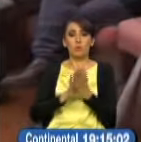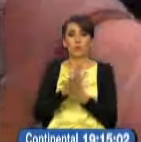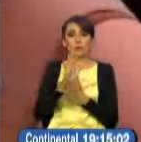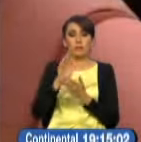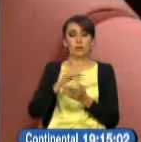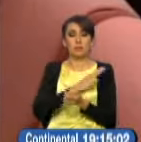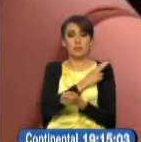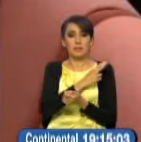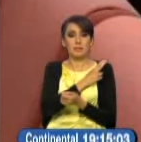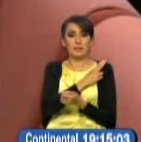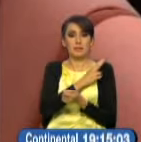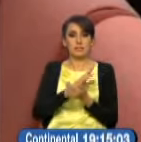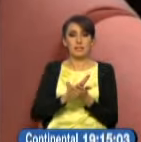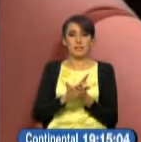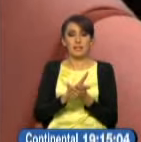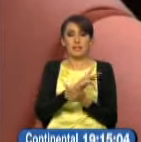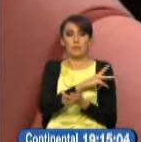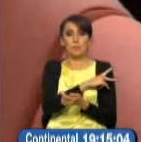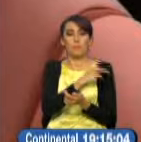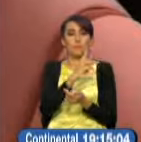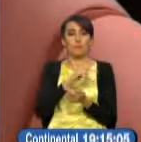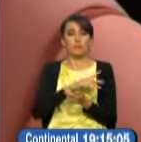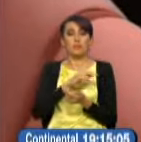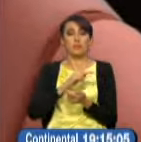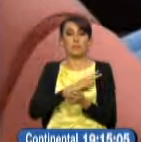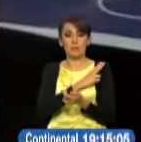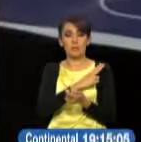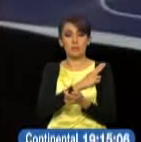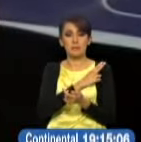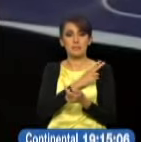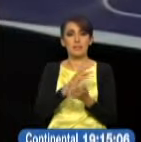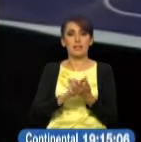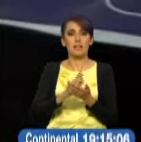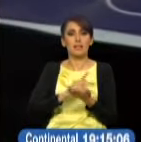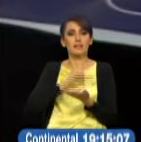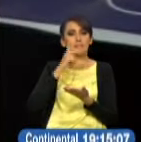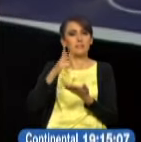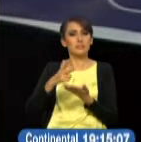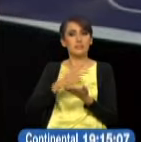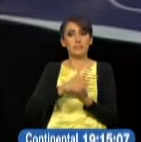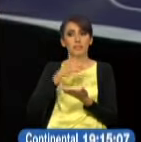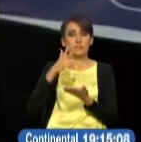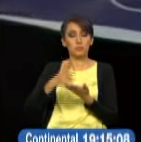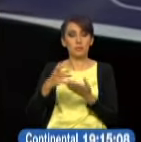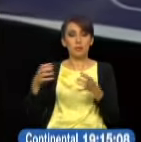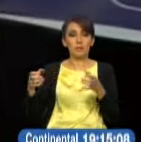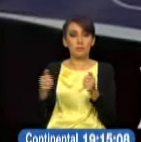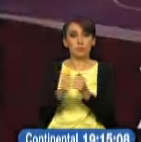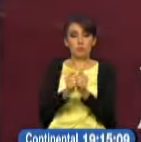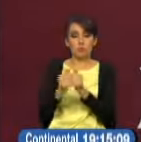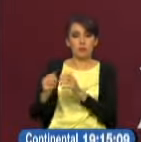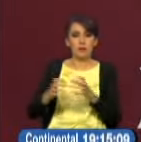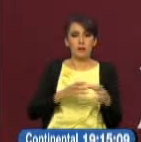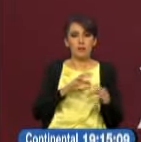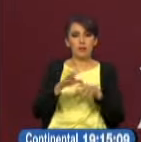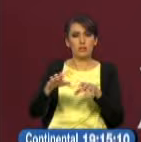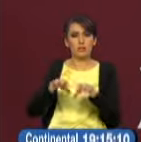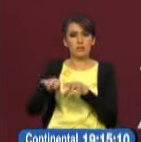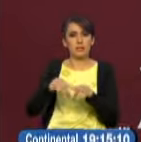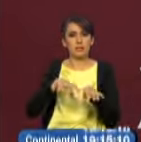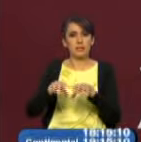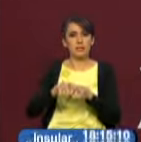Chimborazo, empleados y estudiantes de esta institución, junto a la Coordinadora de Organizaciones Sociales en Chimborazo, hicieron público